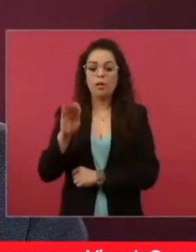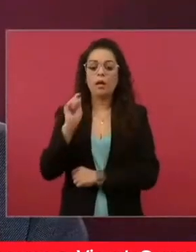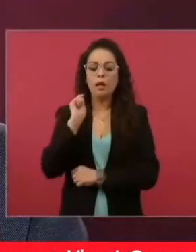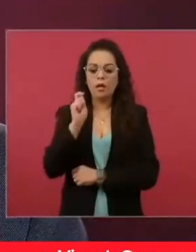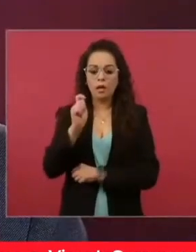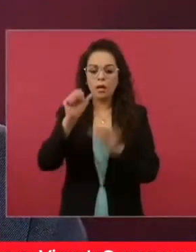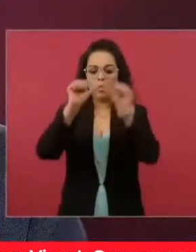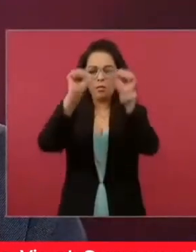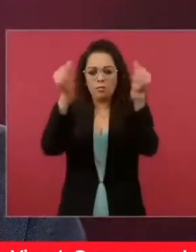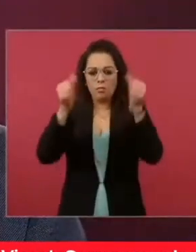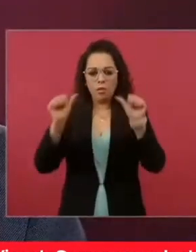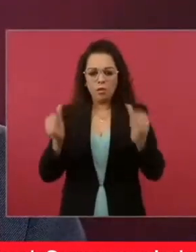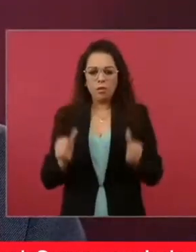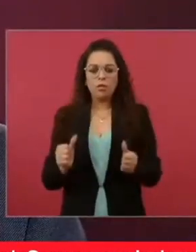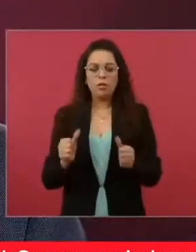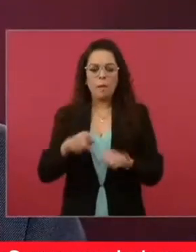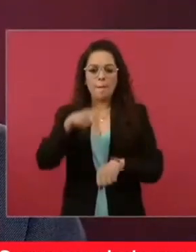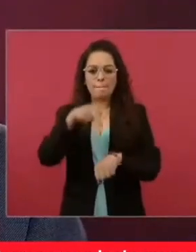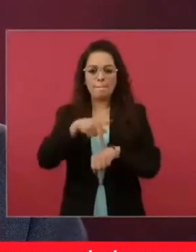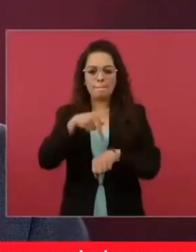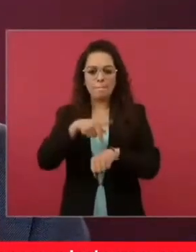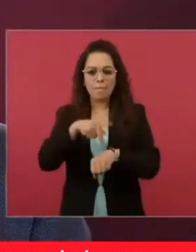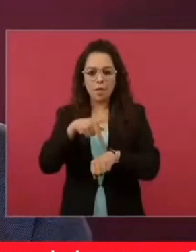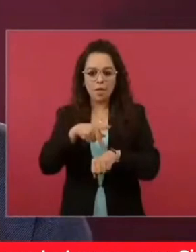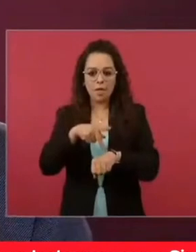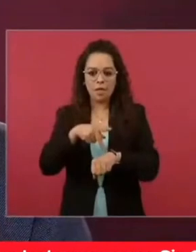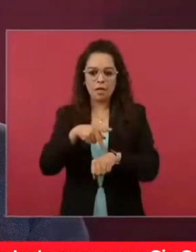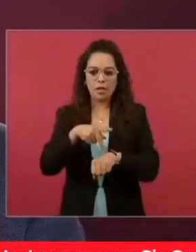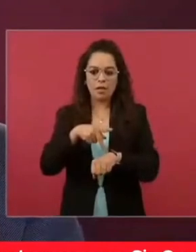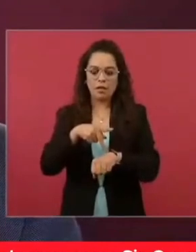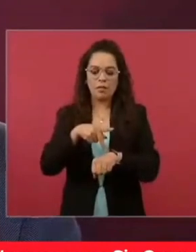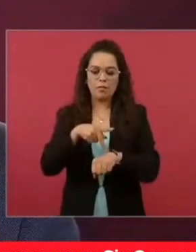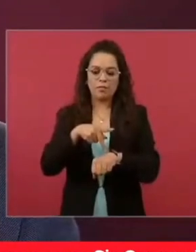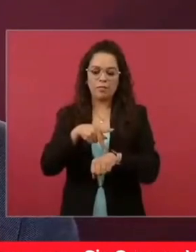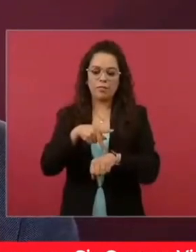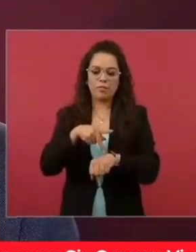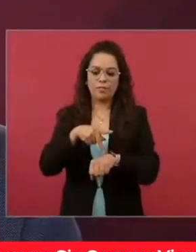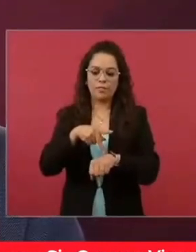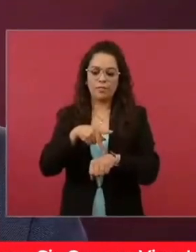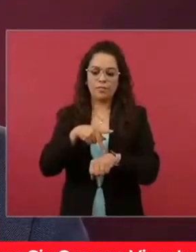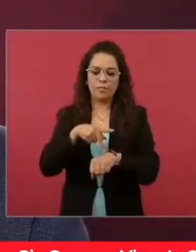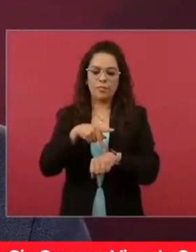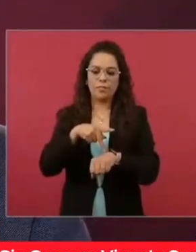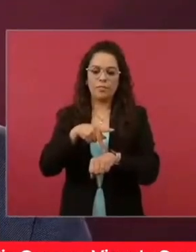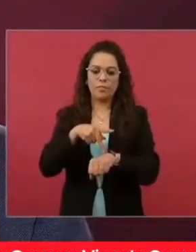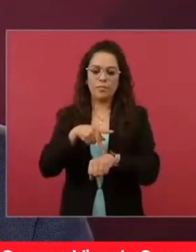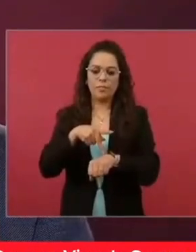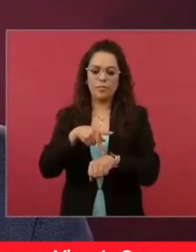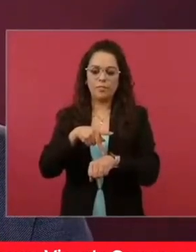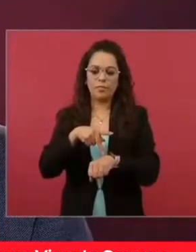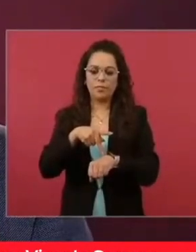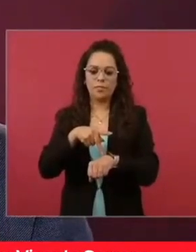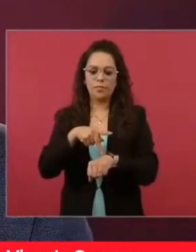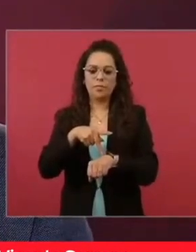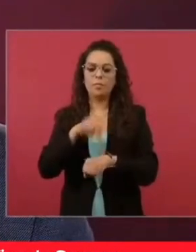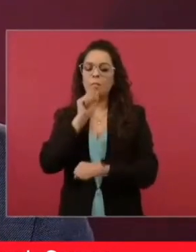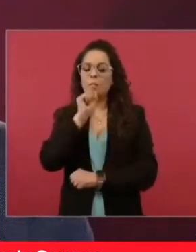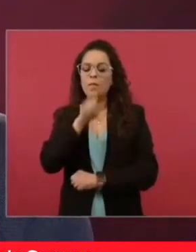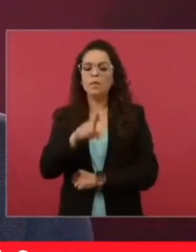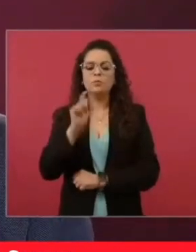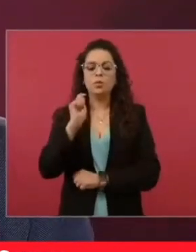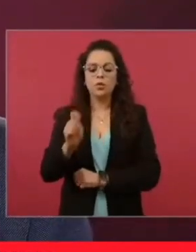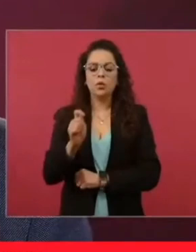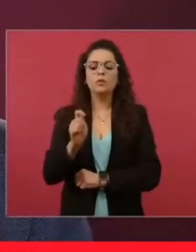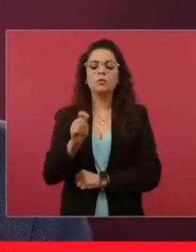estructura herramientas de piedra olítica y también elementos que tienen que ver con